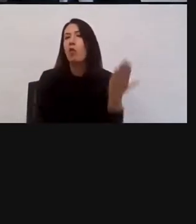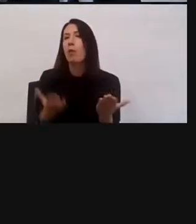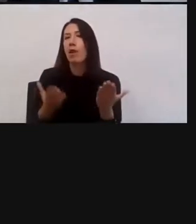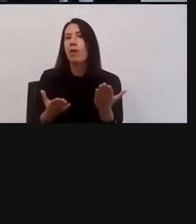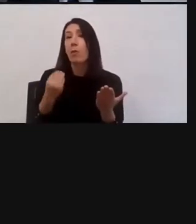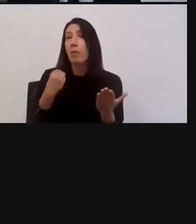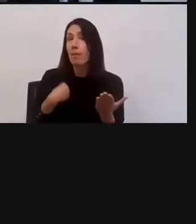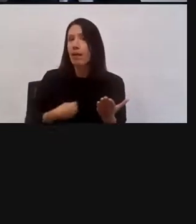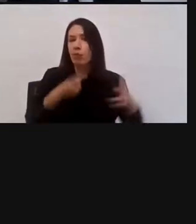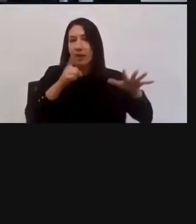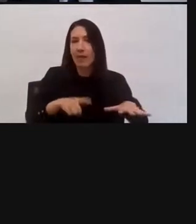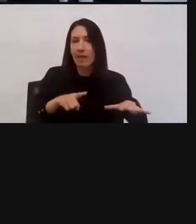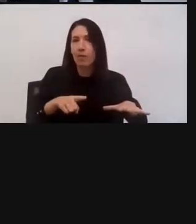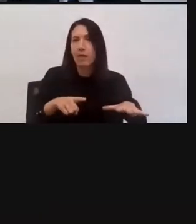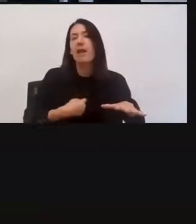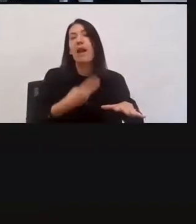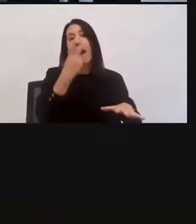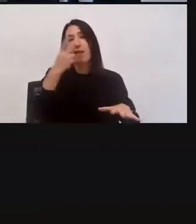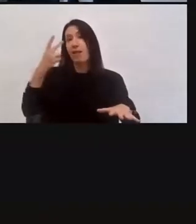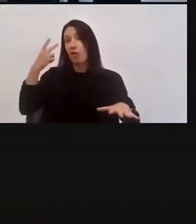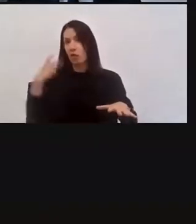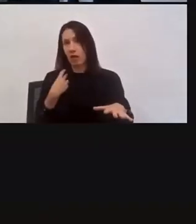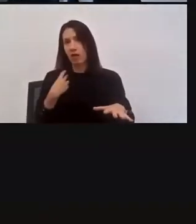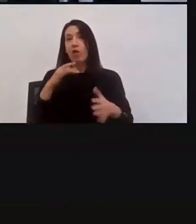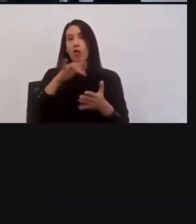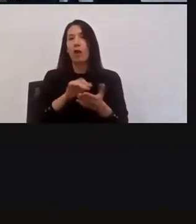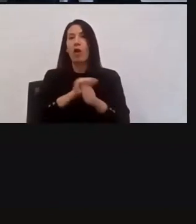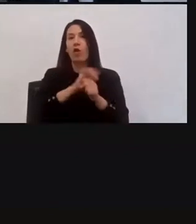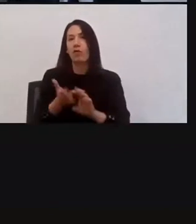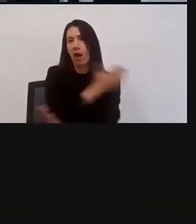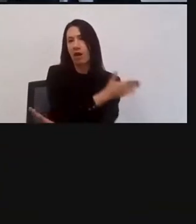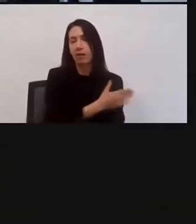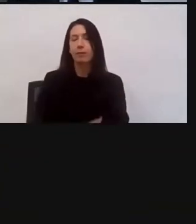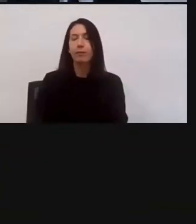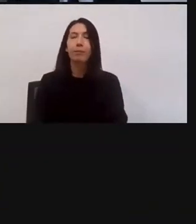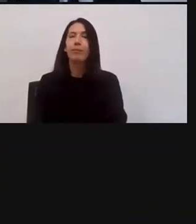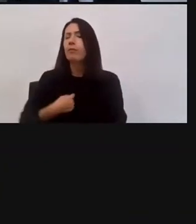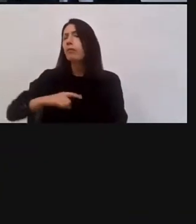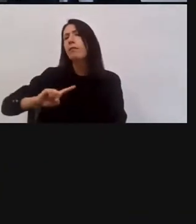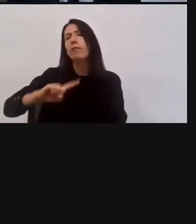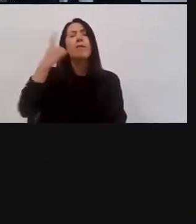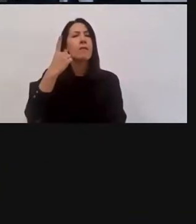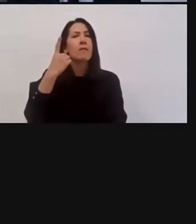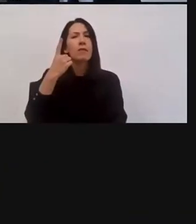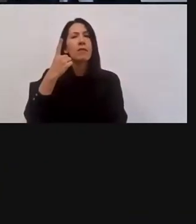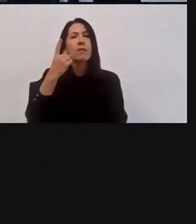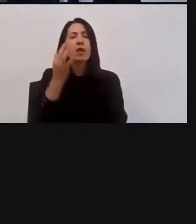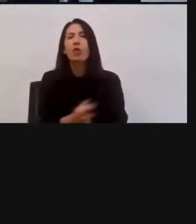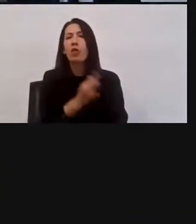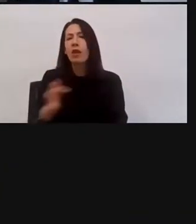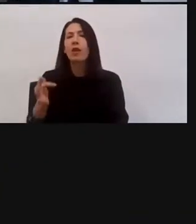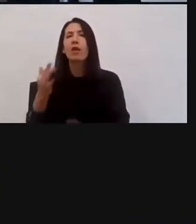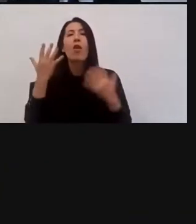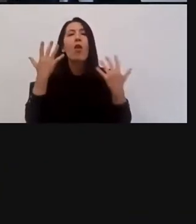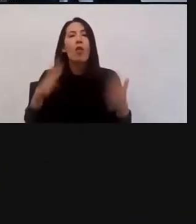mismo periodo de 2019, que es el ejercicio anterior a la pandemia. El mayor porcentaje de estos delitos de odio se siguen concentrando en los